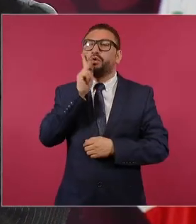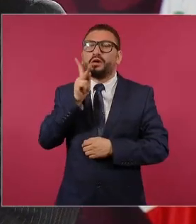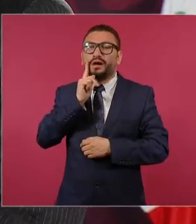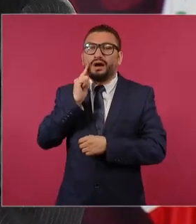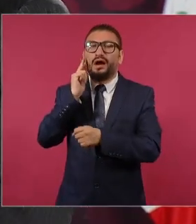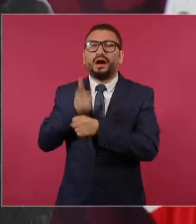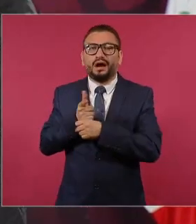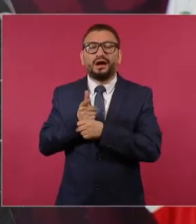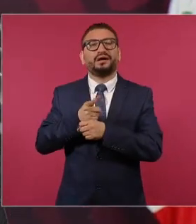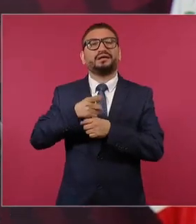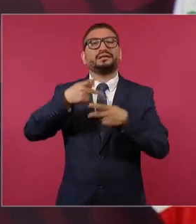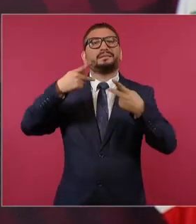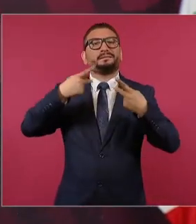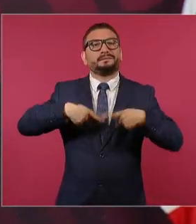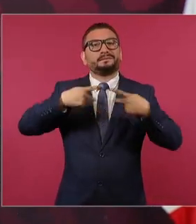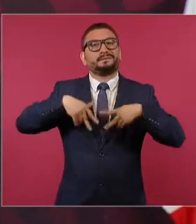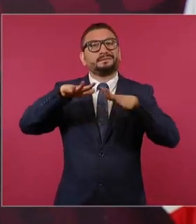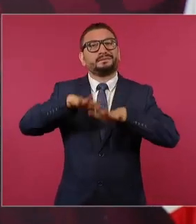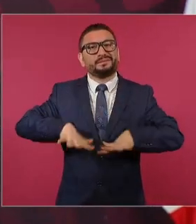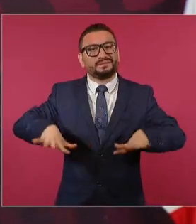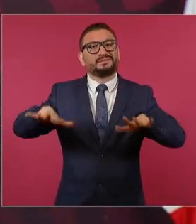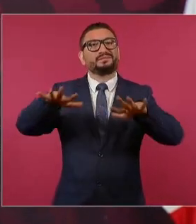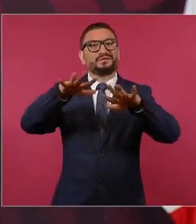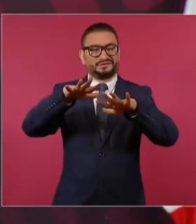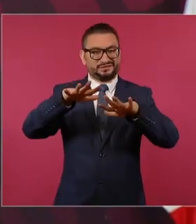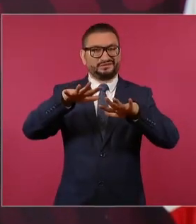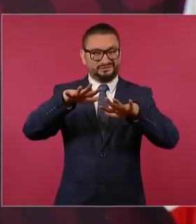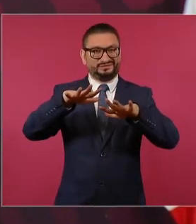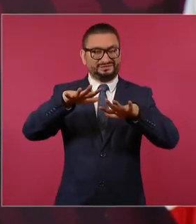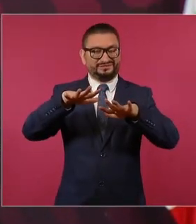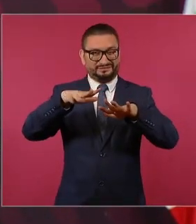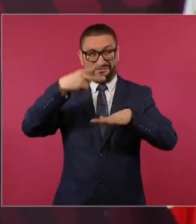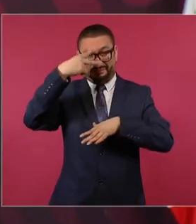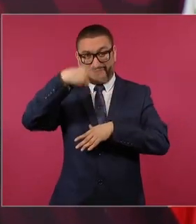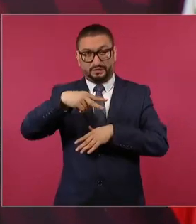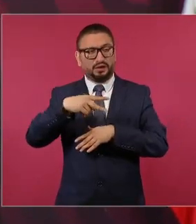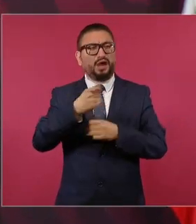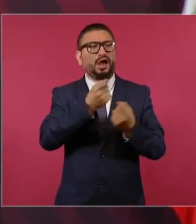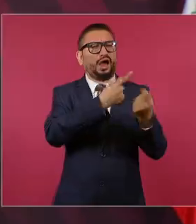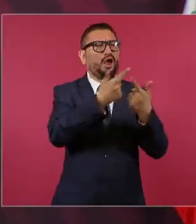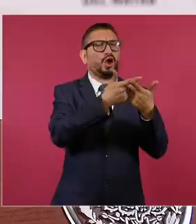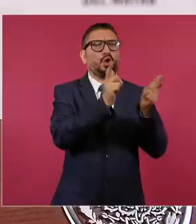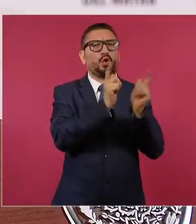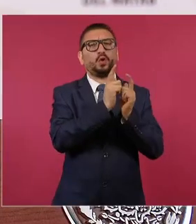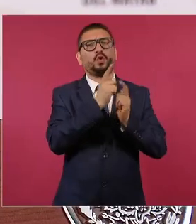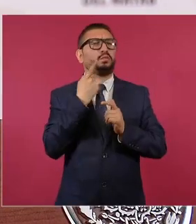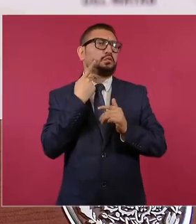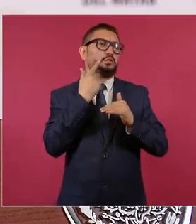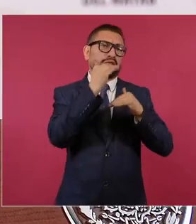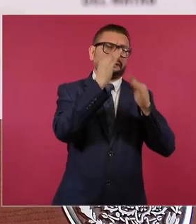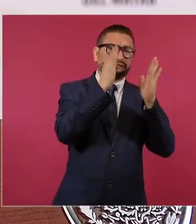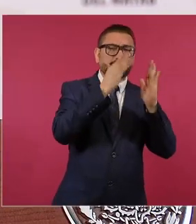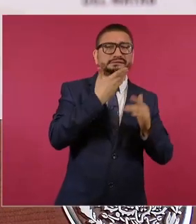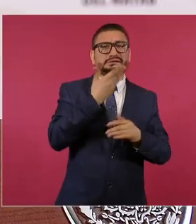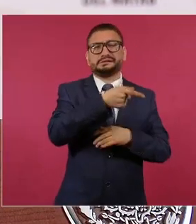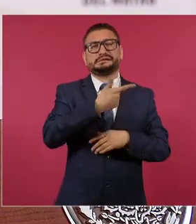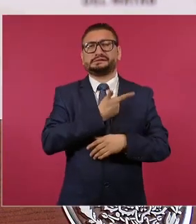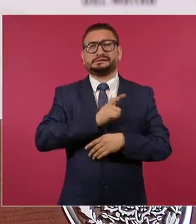de que el pueblo, aunque no les gusta a los conservadores que se sienten